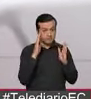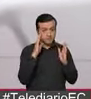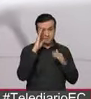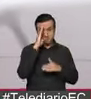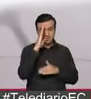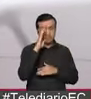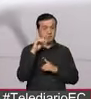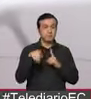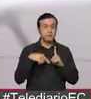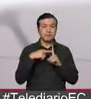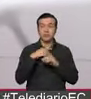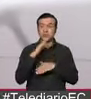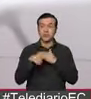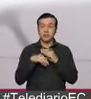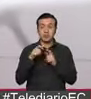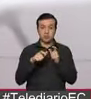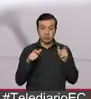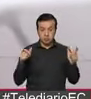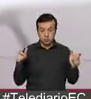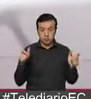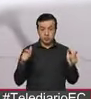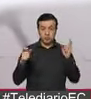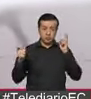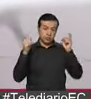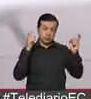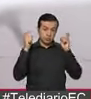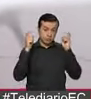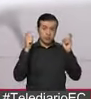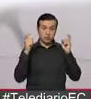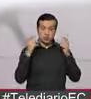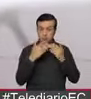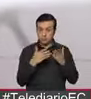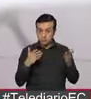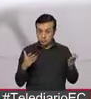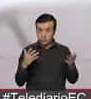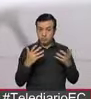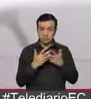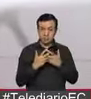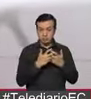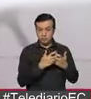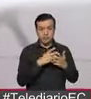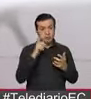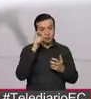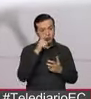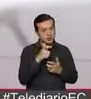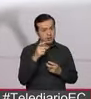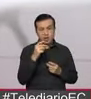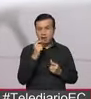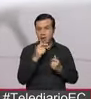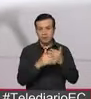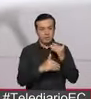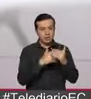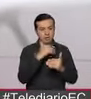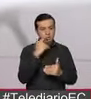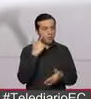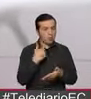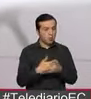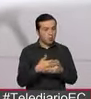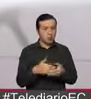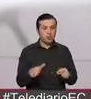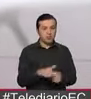policías sino de todos los actores que ejercen control para que conjuntamente con fiscalías se pueda llegar construida la prueba